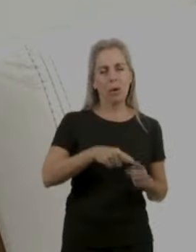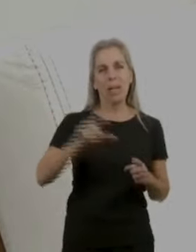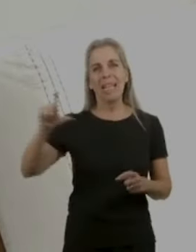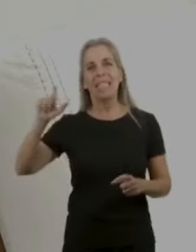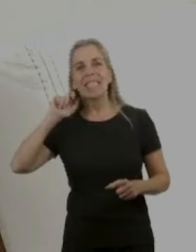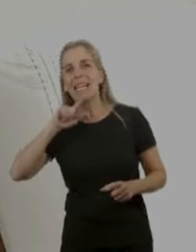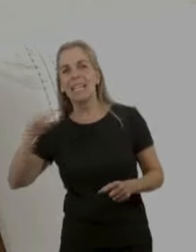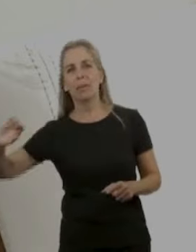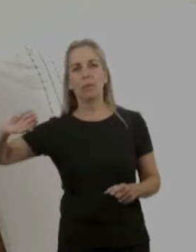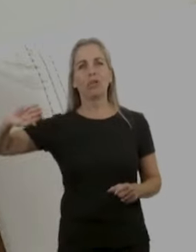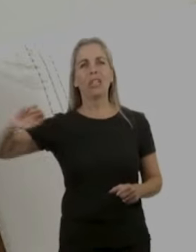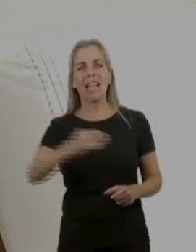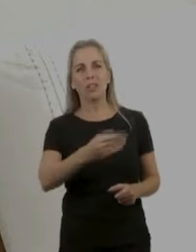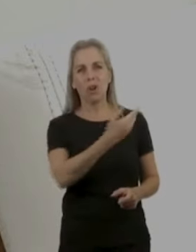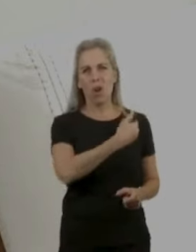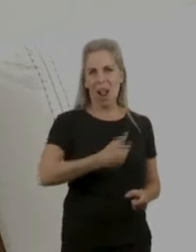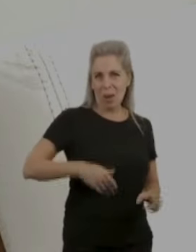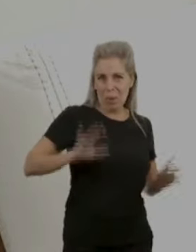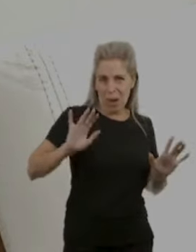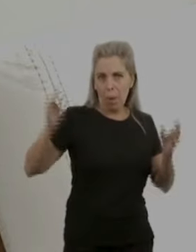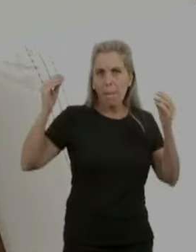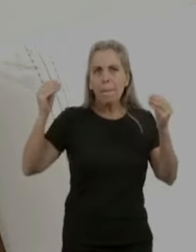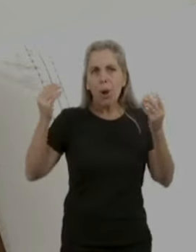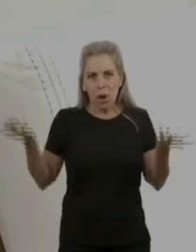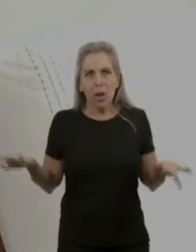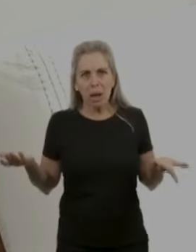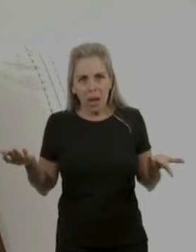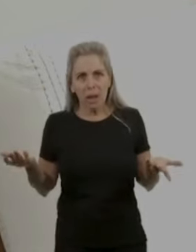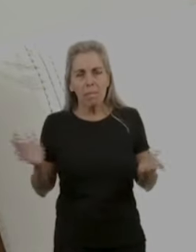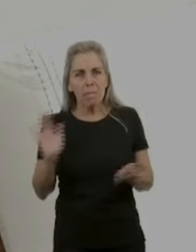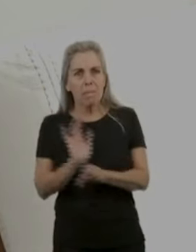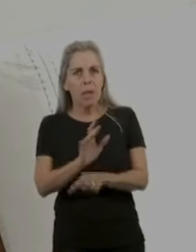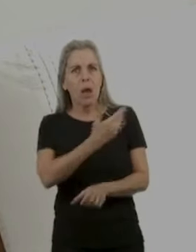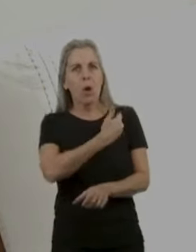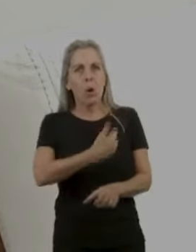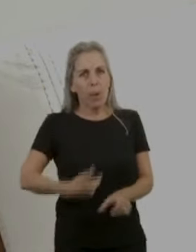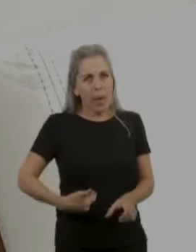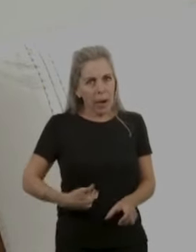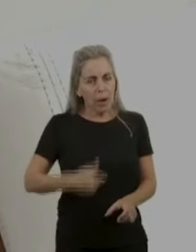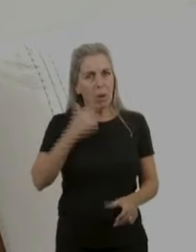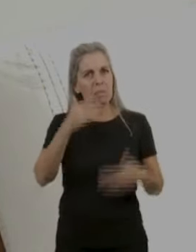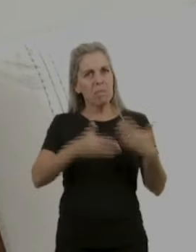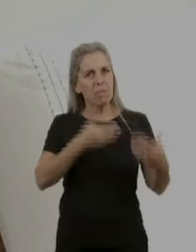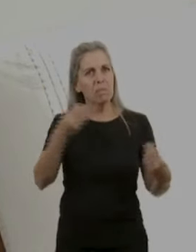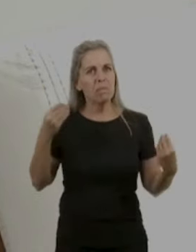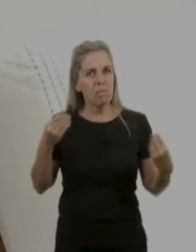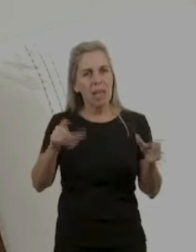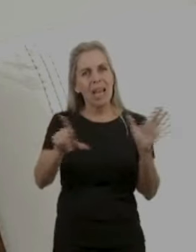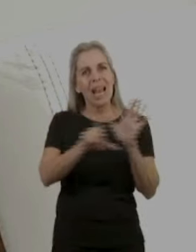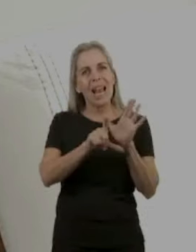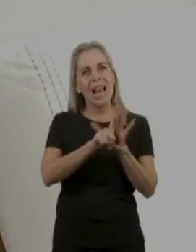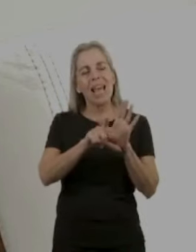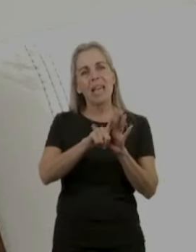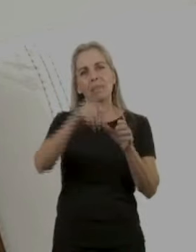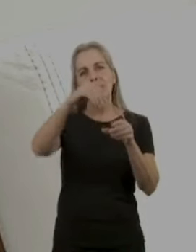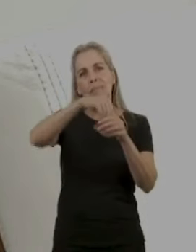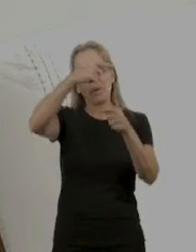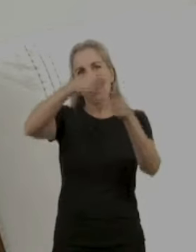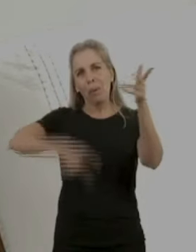el gobierno finalmente lleva en la ley bases un planteo de